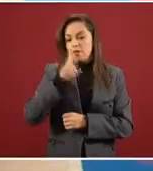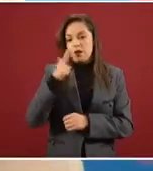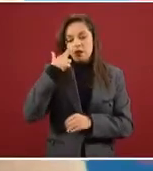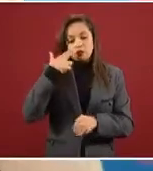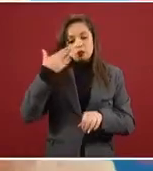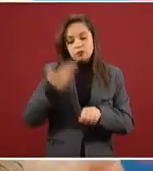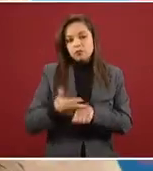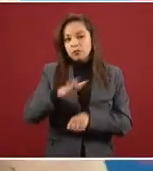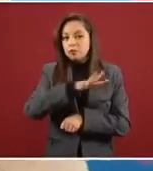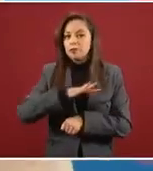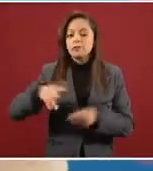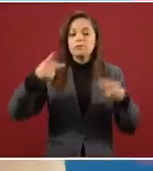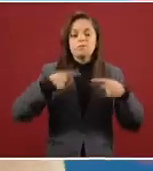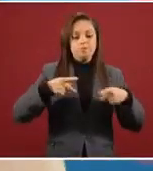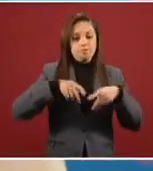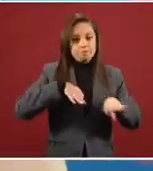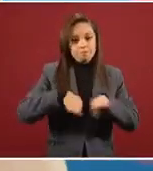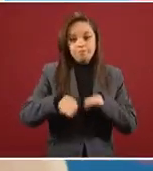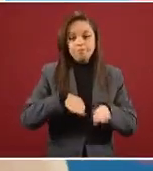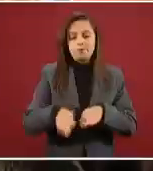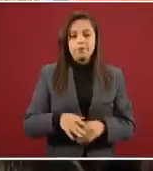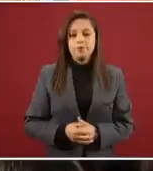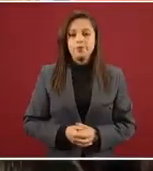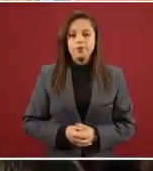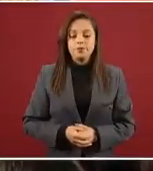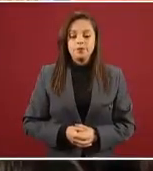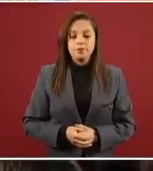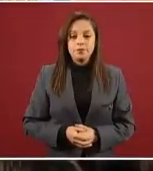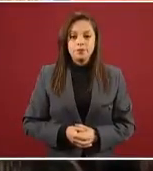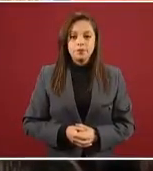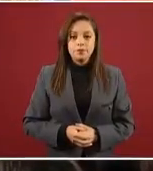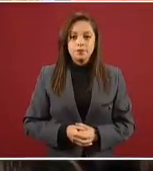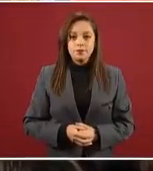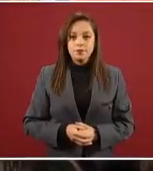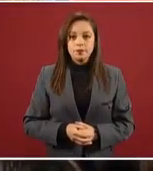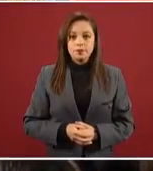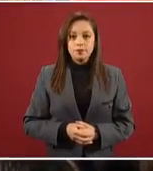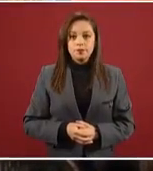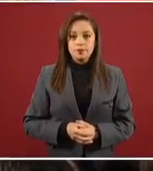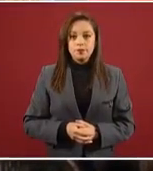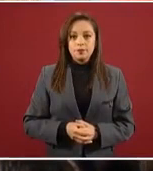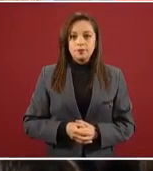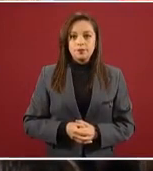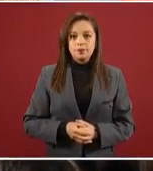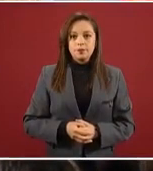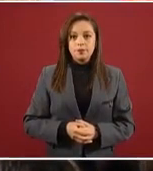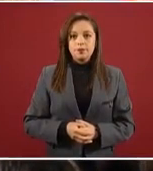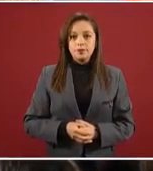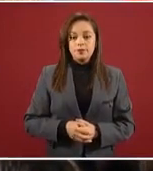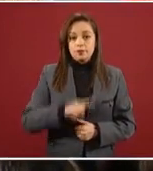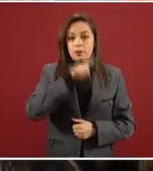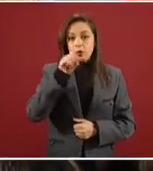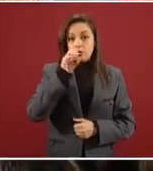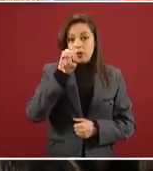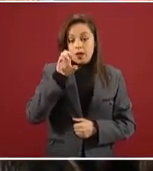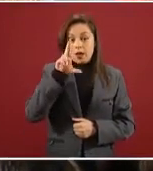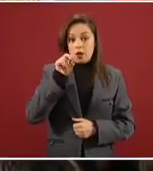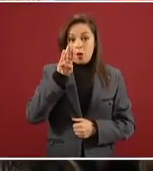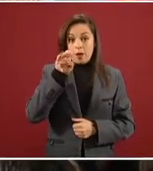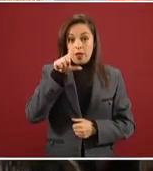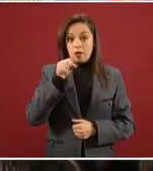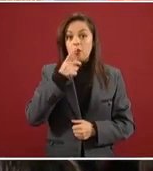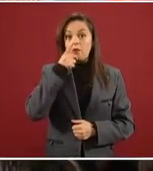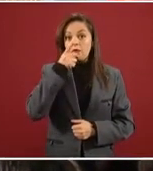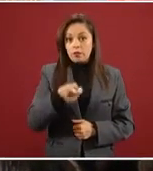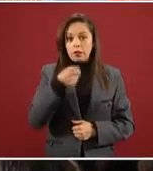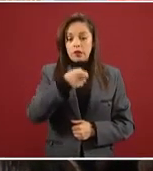Entonces, vamos a hacer, como aquí ya lo dijo Zoé Robledo, vamos a hacer un llamado a los